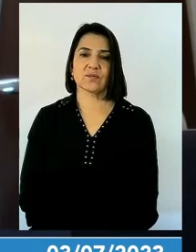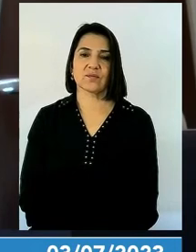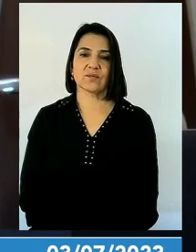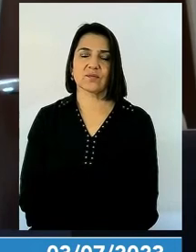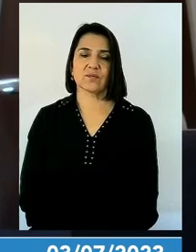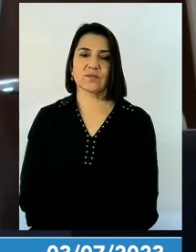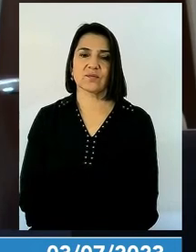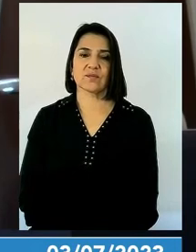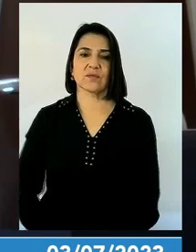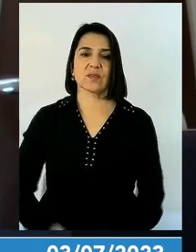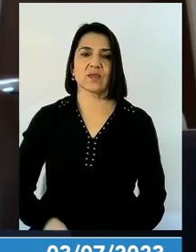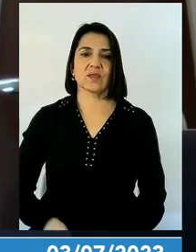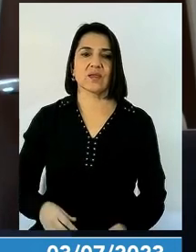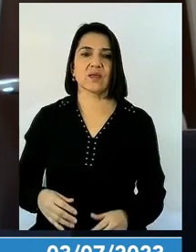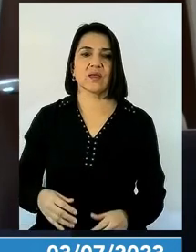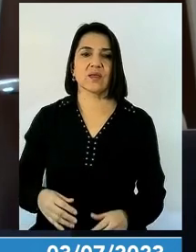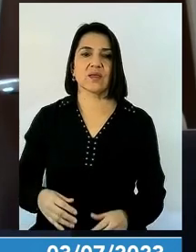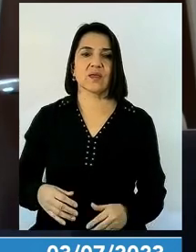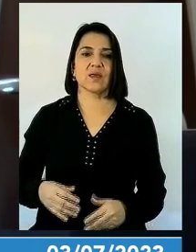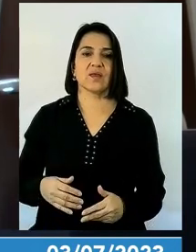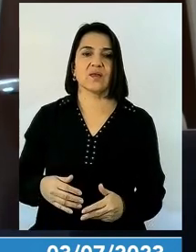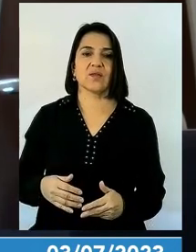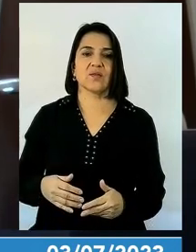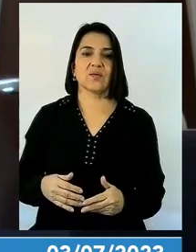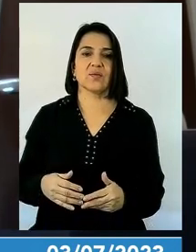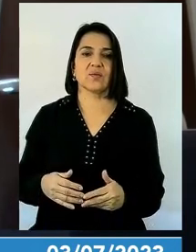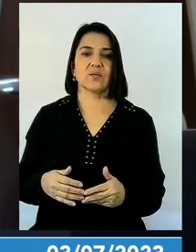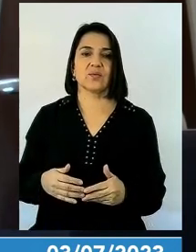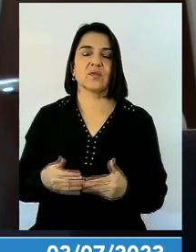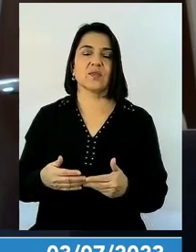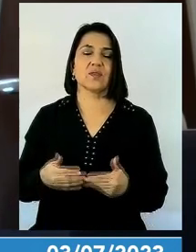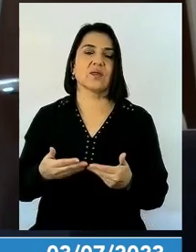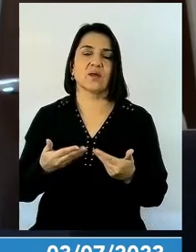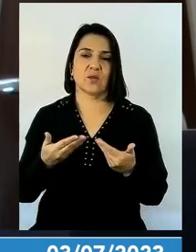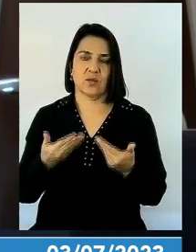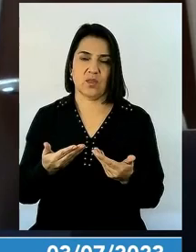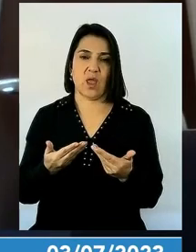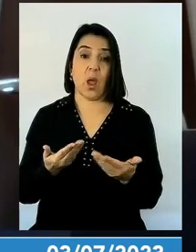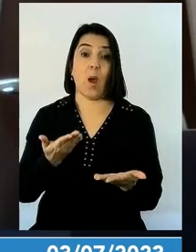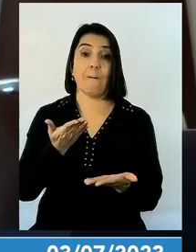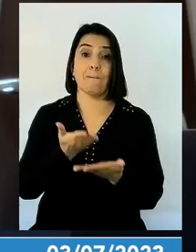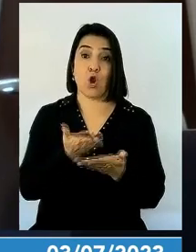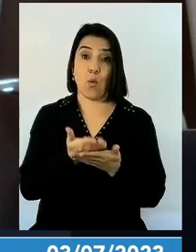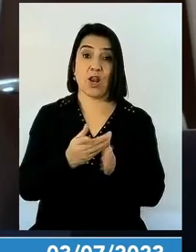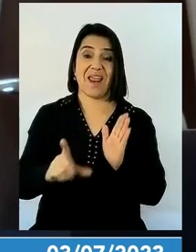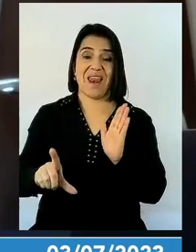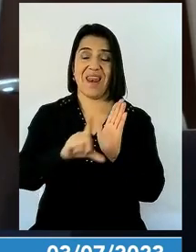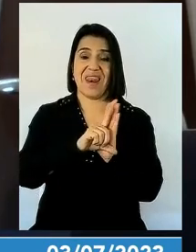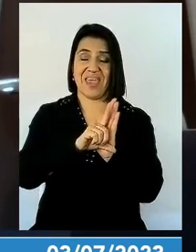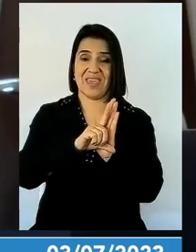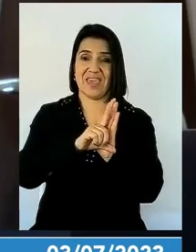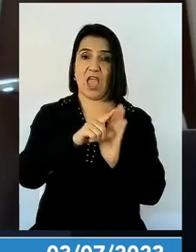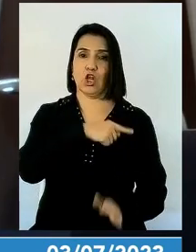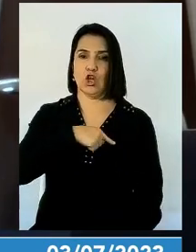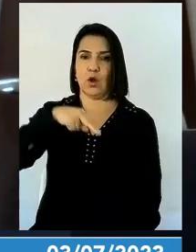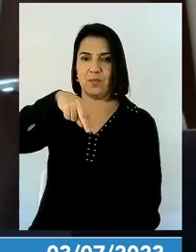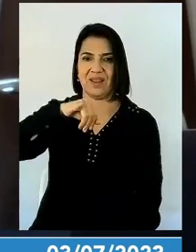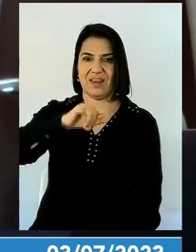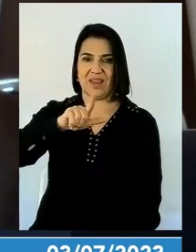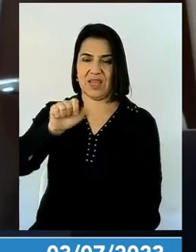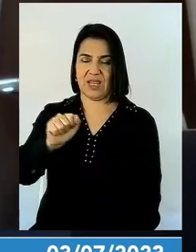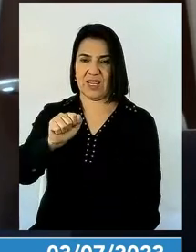la pertinencia de proponer ampliación de la ley MILA en orden a incluir a más pacientes en su